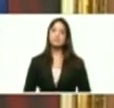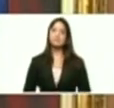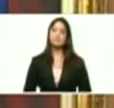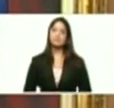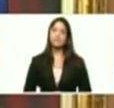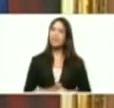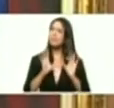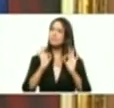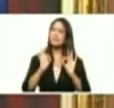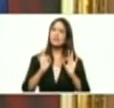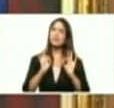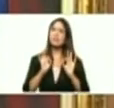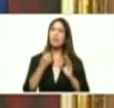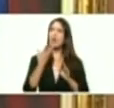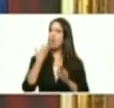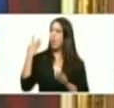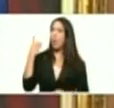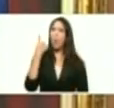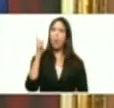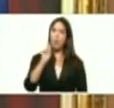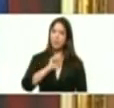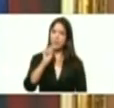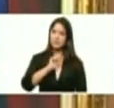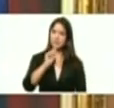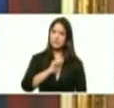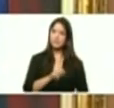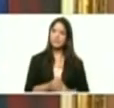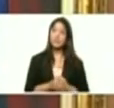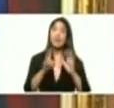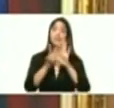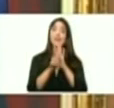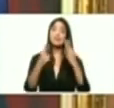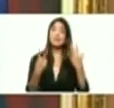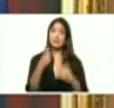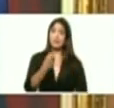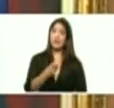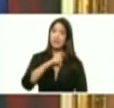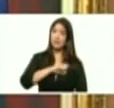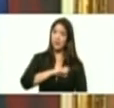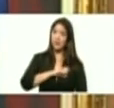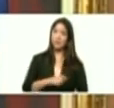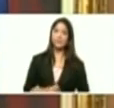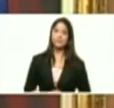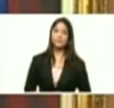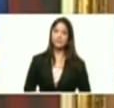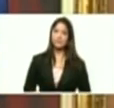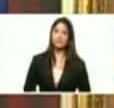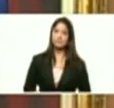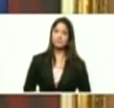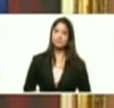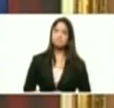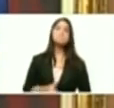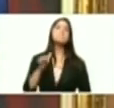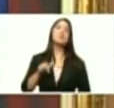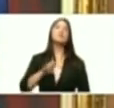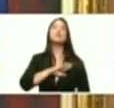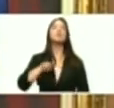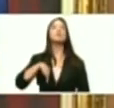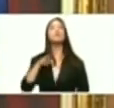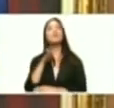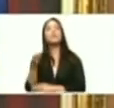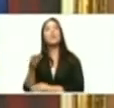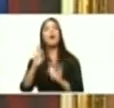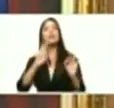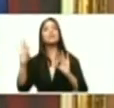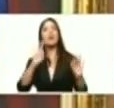Exactamente hace un mes, 17 de enero, ¿verdad? A esta hora estábamos en el Teatro Teresa